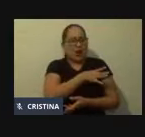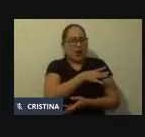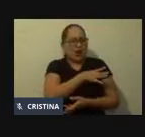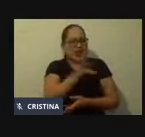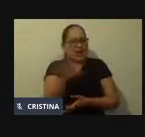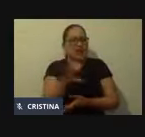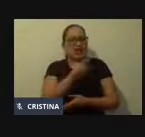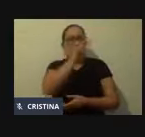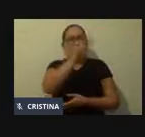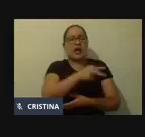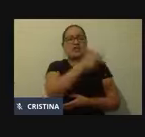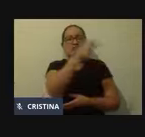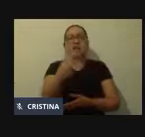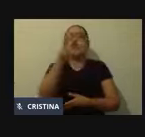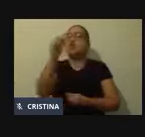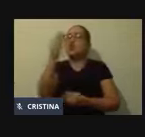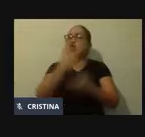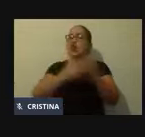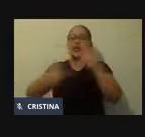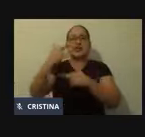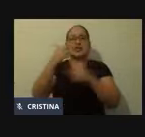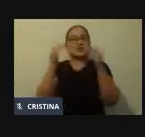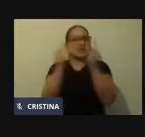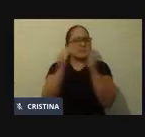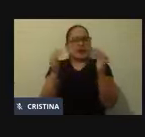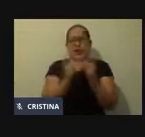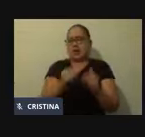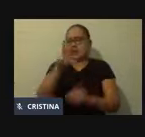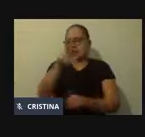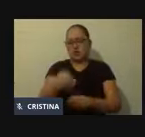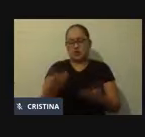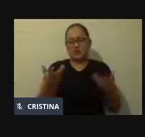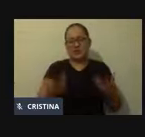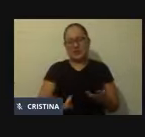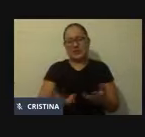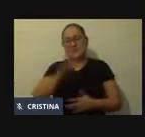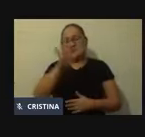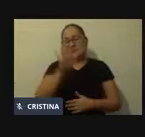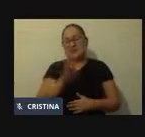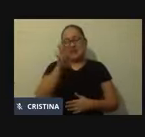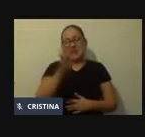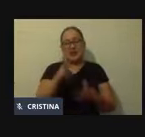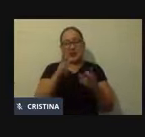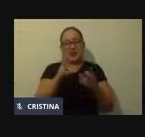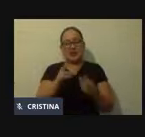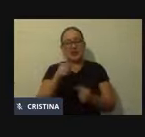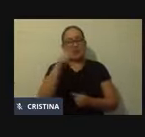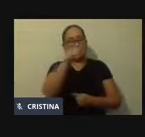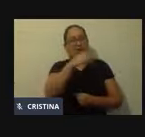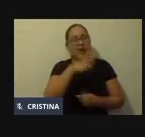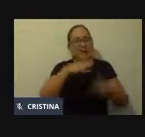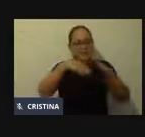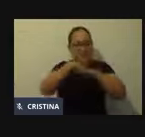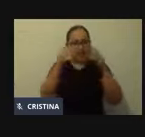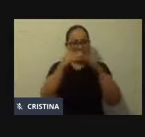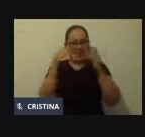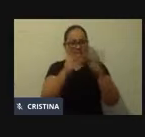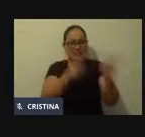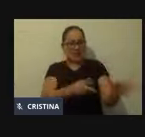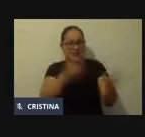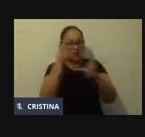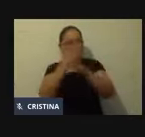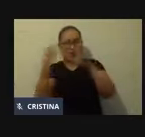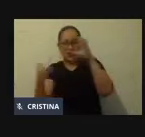Hashtag no regreses a casa, en vez de quédate en casa, no regreses a casa. A uno le sacaron y le robaron sus cosas y le revolvieron